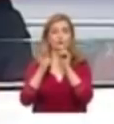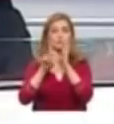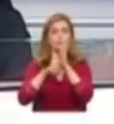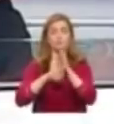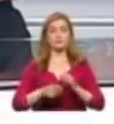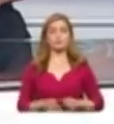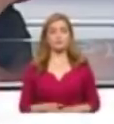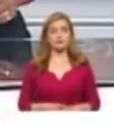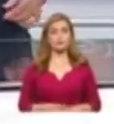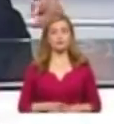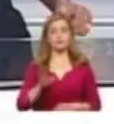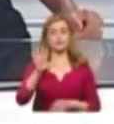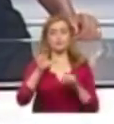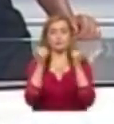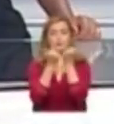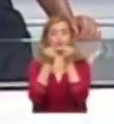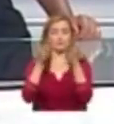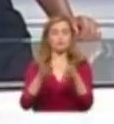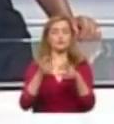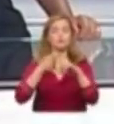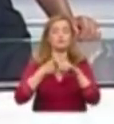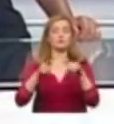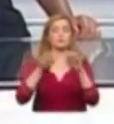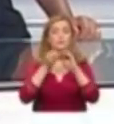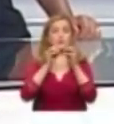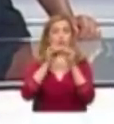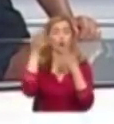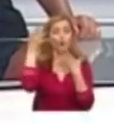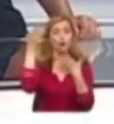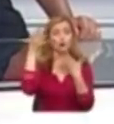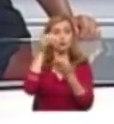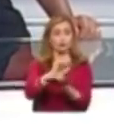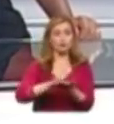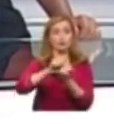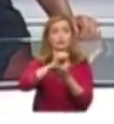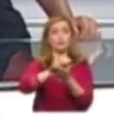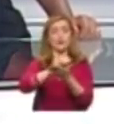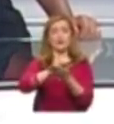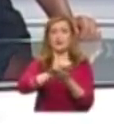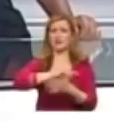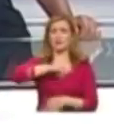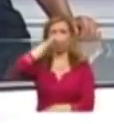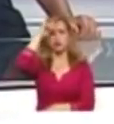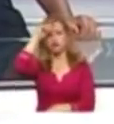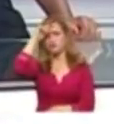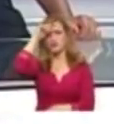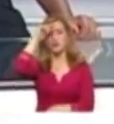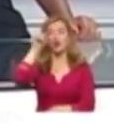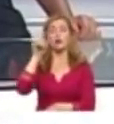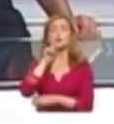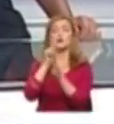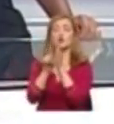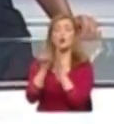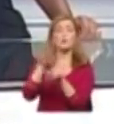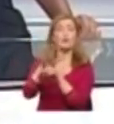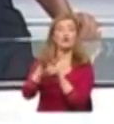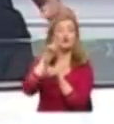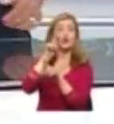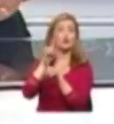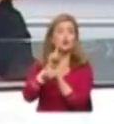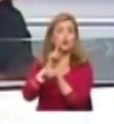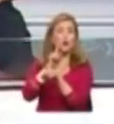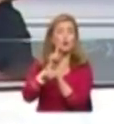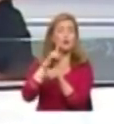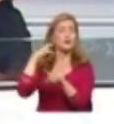7:47. Los 5 asambleístas de la SUAY de distintas tendencias políticas mostraron su indignación y denunciaron el abuso sexual a 37 niñas